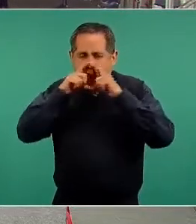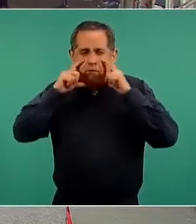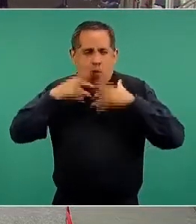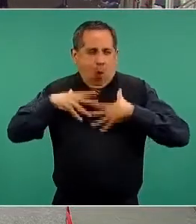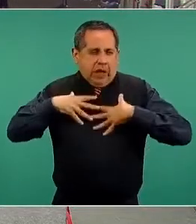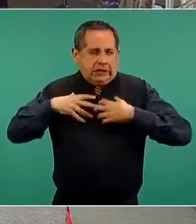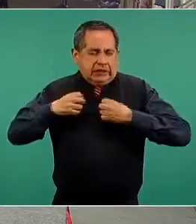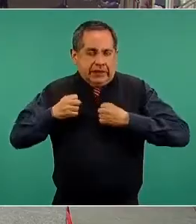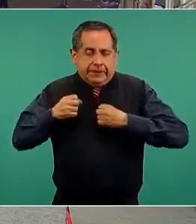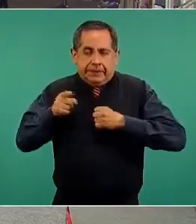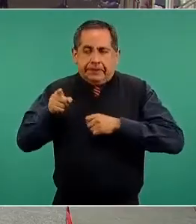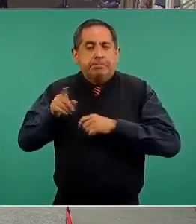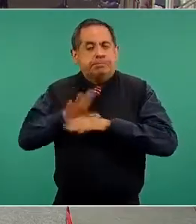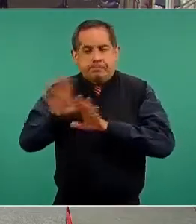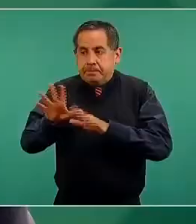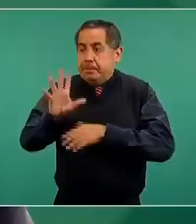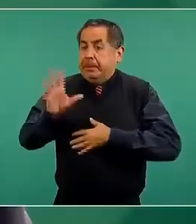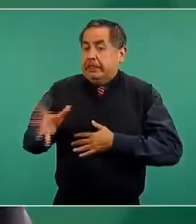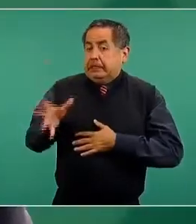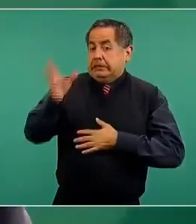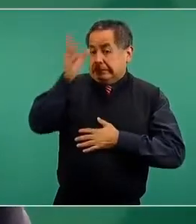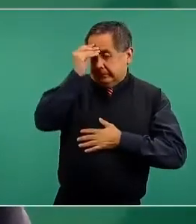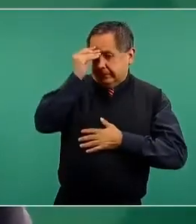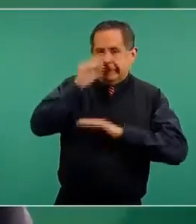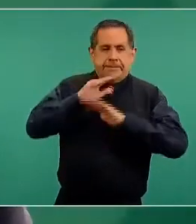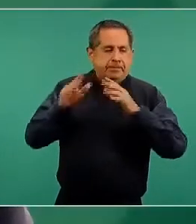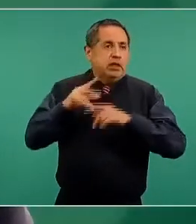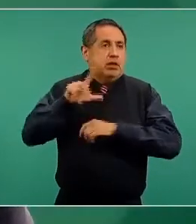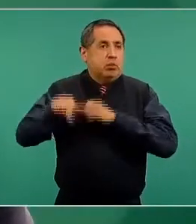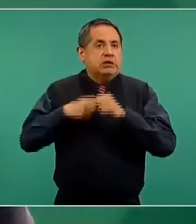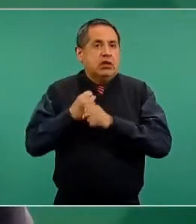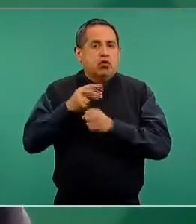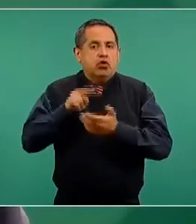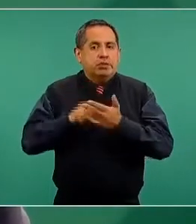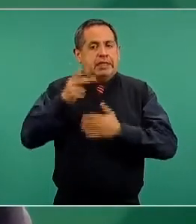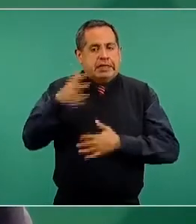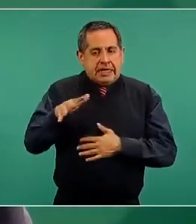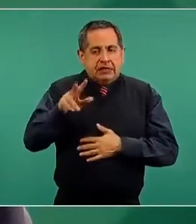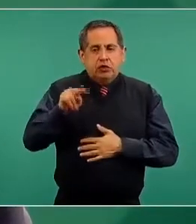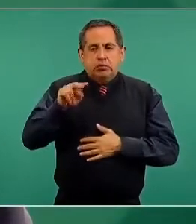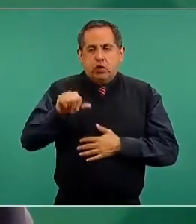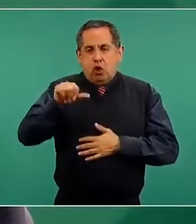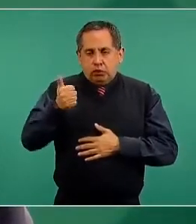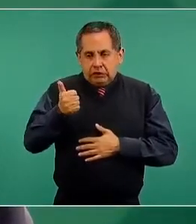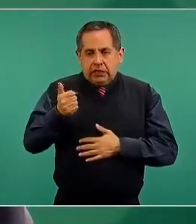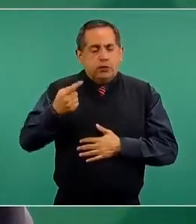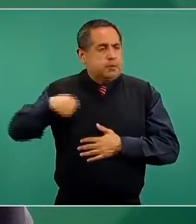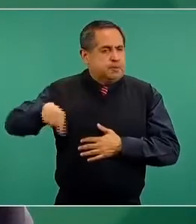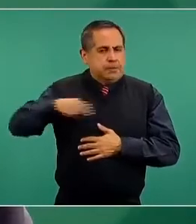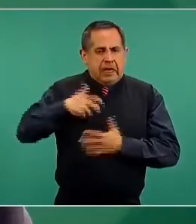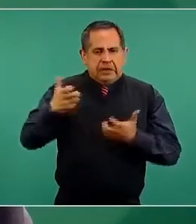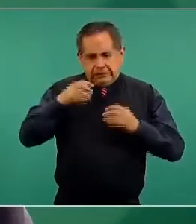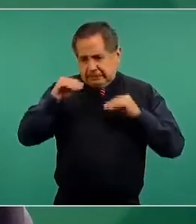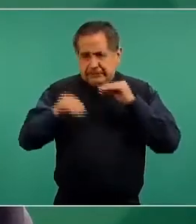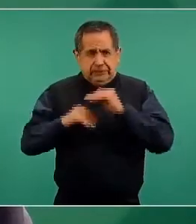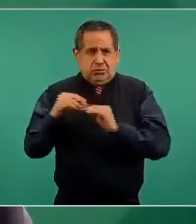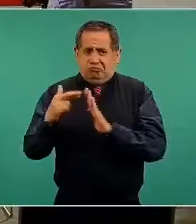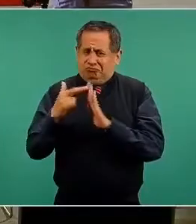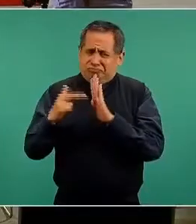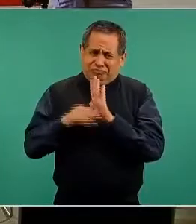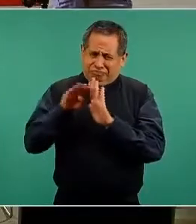lecciones aprendidas de 2009 y durante los años 2010 y 2011, desarrollamos un esquema mucho